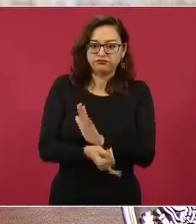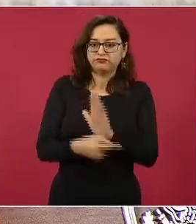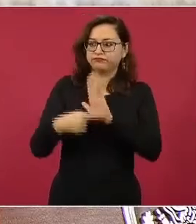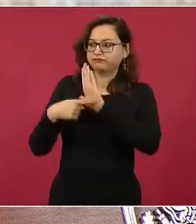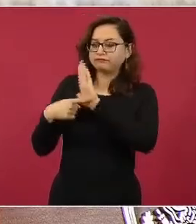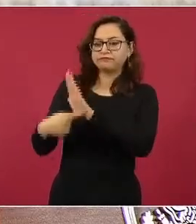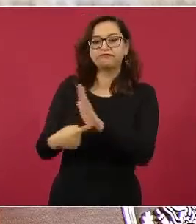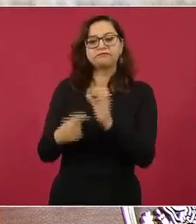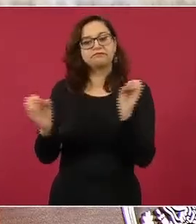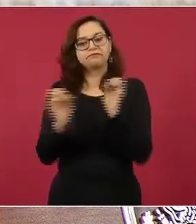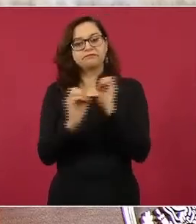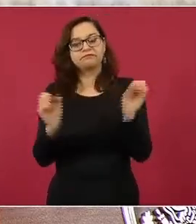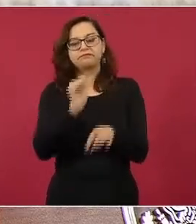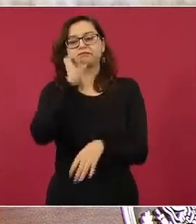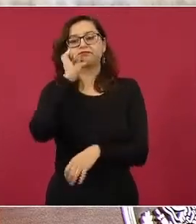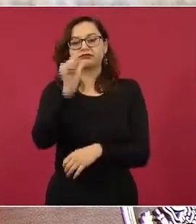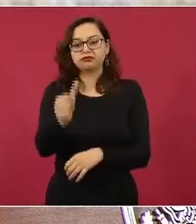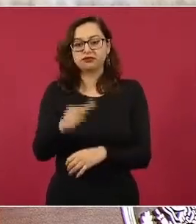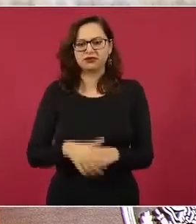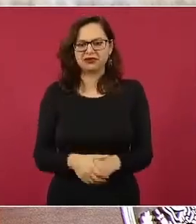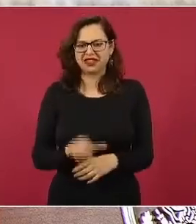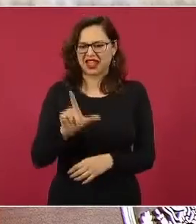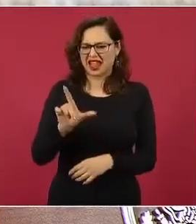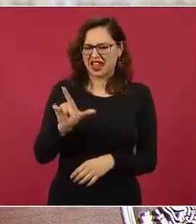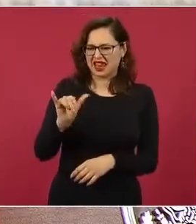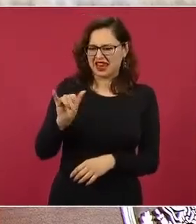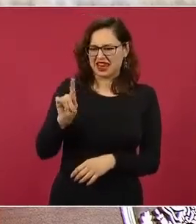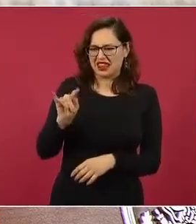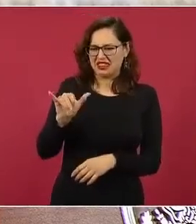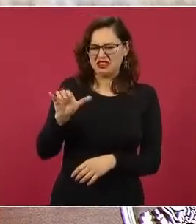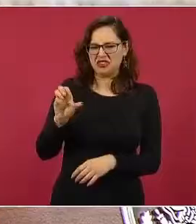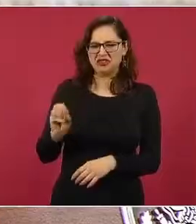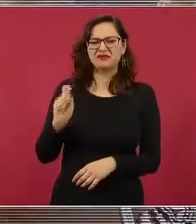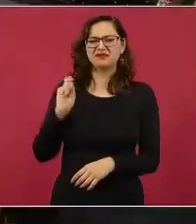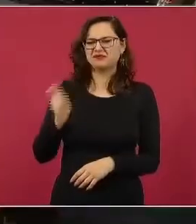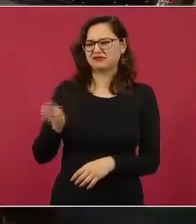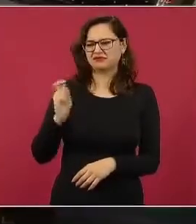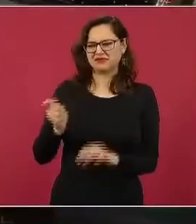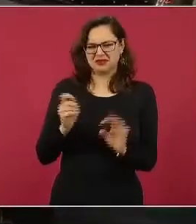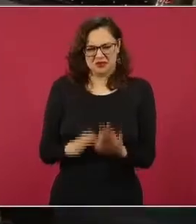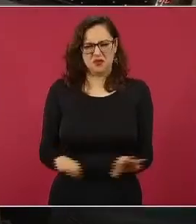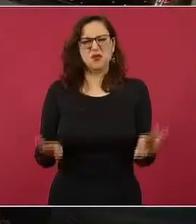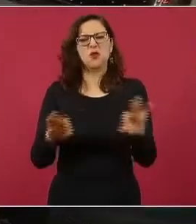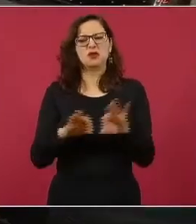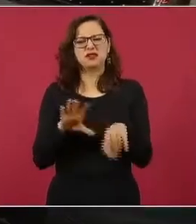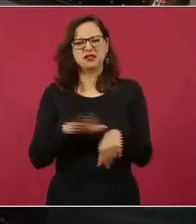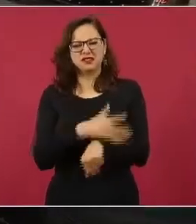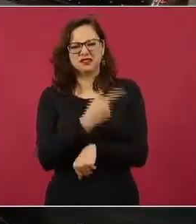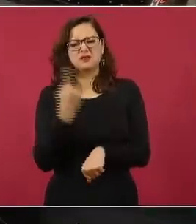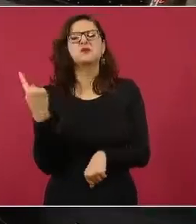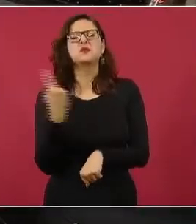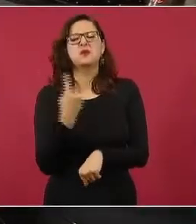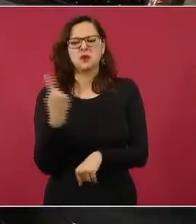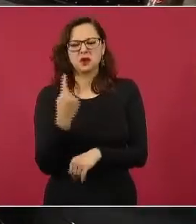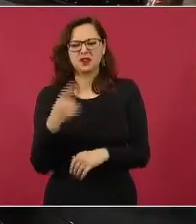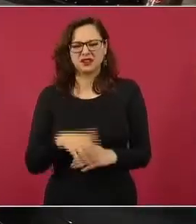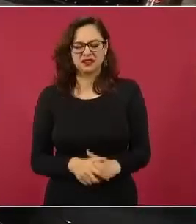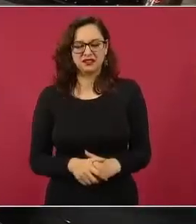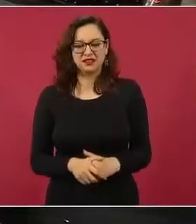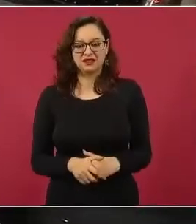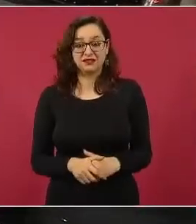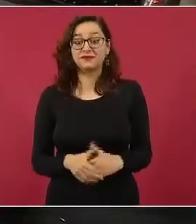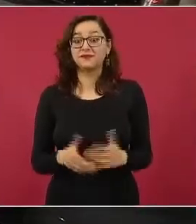un mineral estratégico para beneficio de los mexicanos.